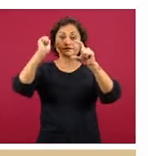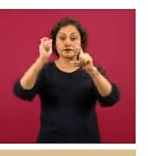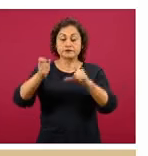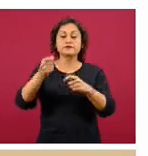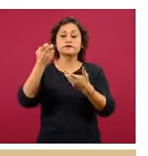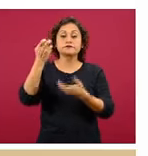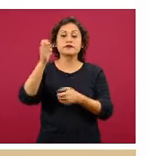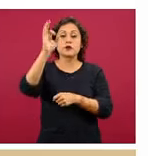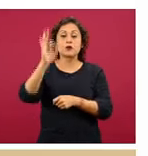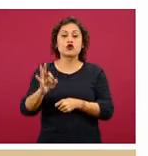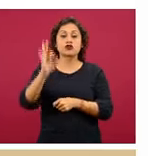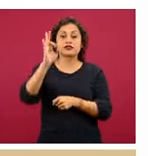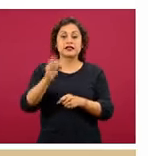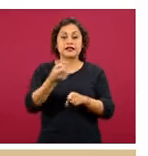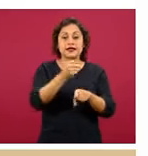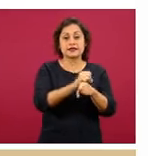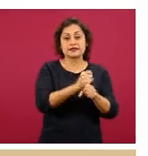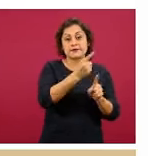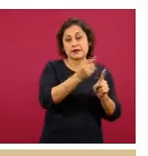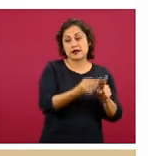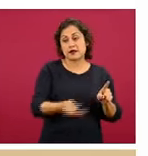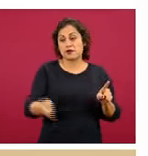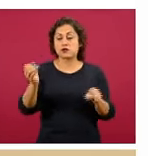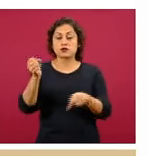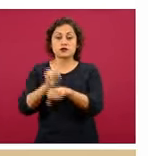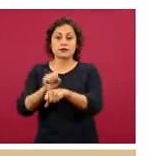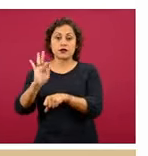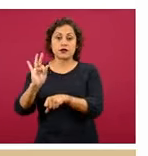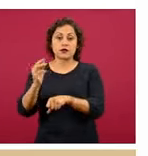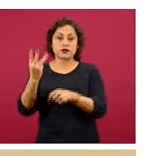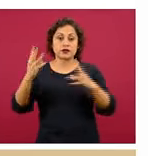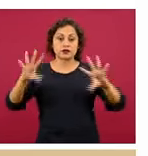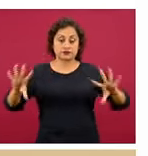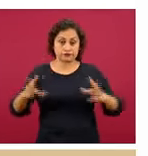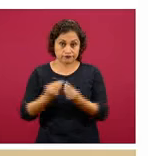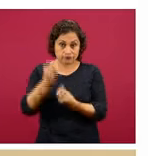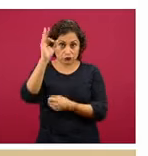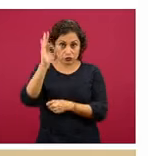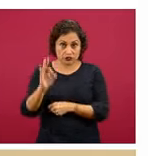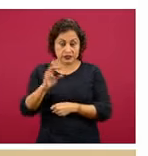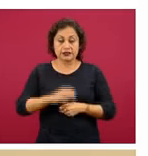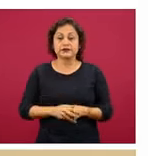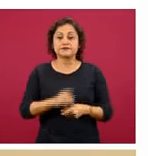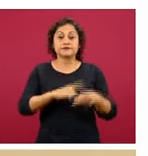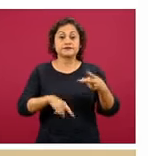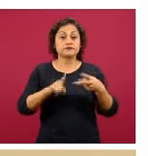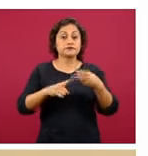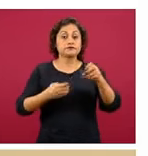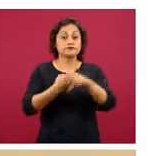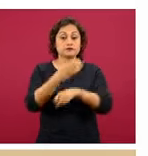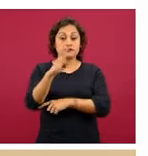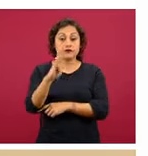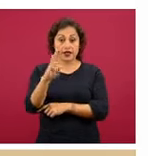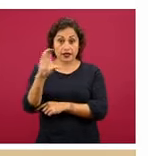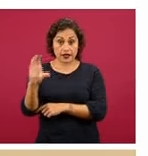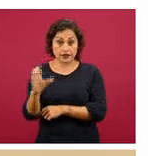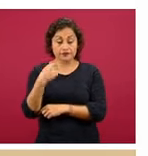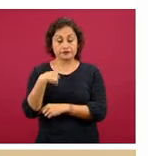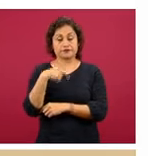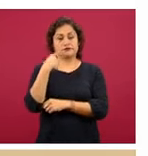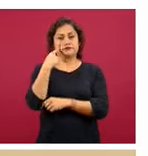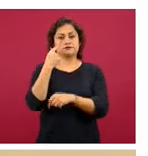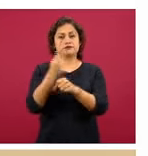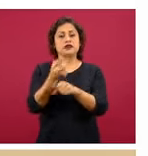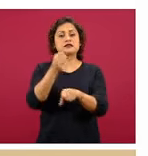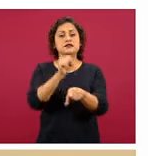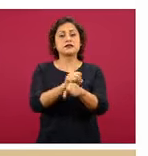desde la semana 1 hasta la semana 43. Baja California, al contrario, lo que hemos visto es que desde la semana